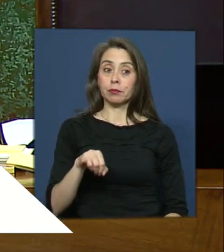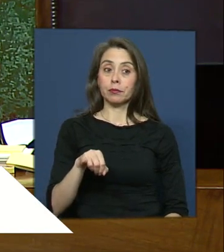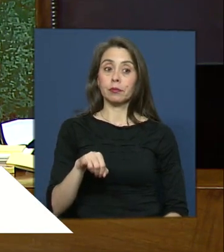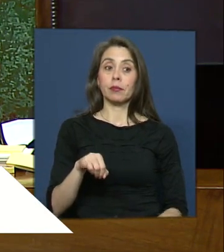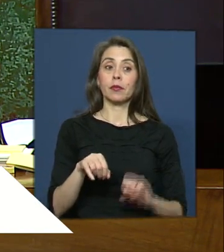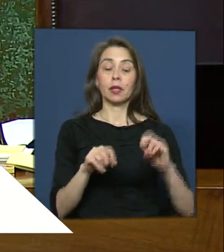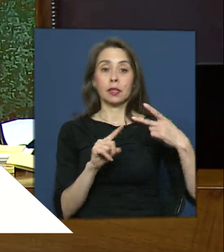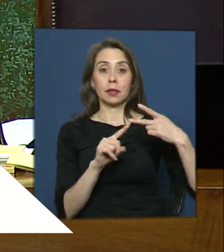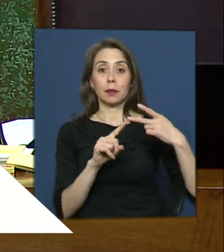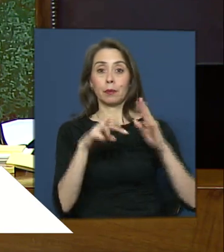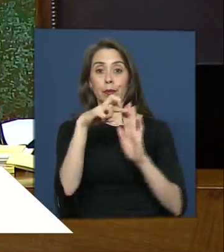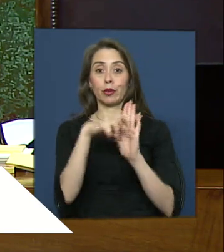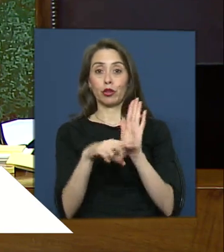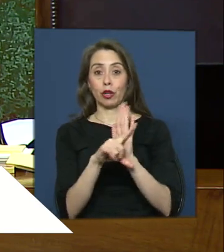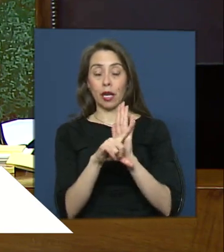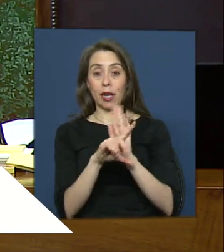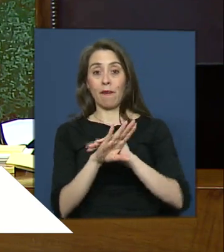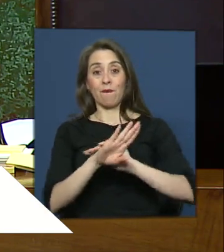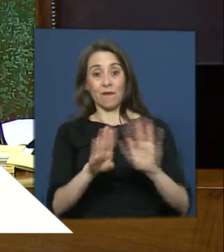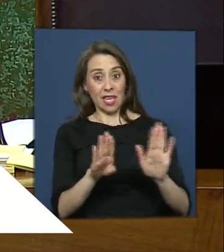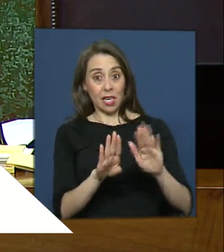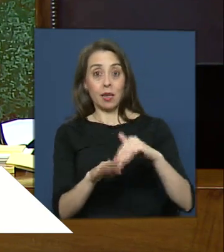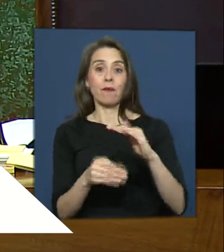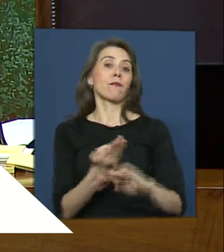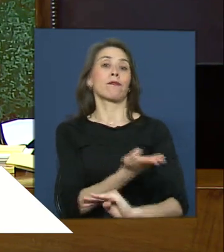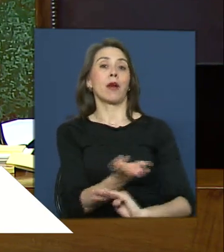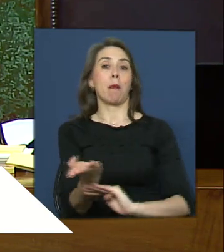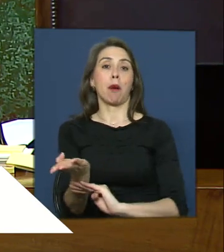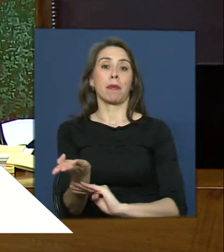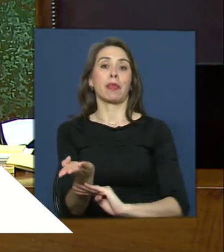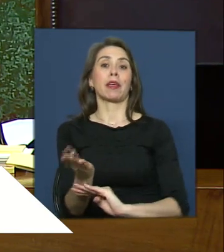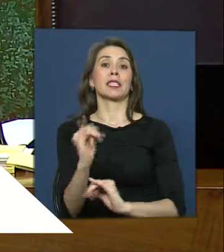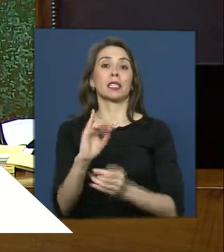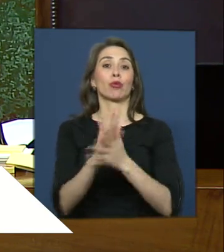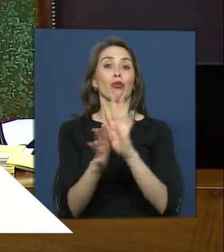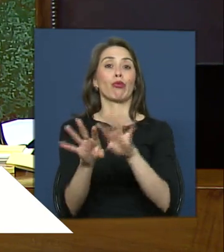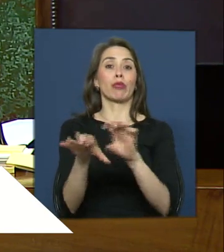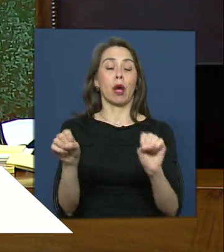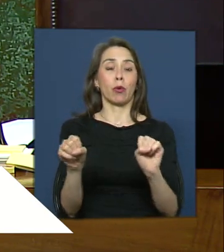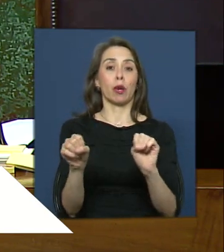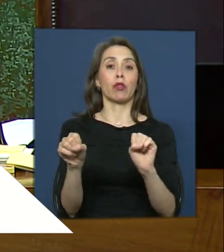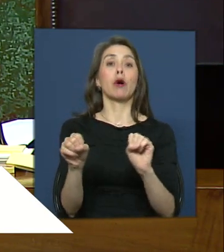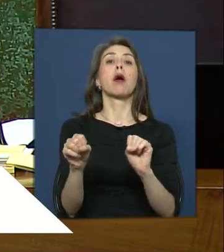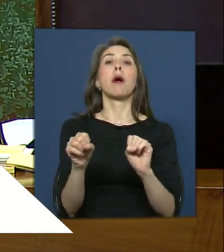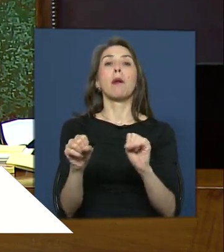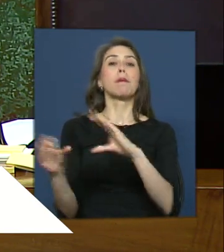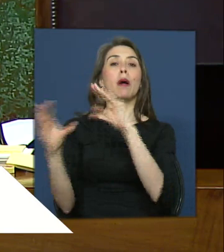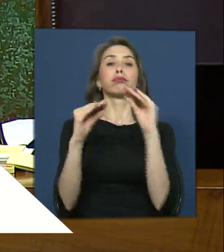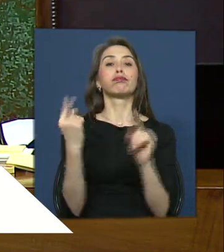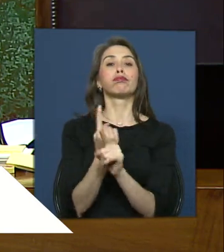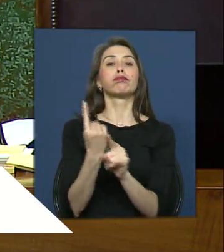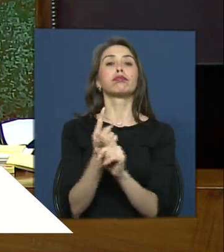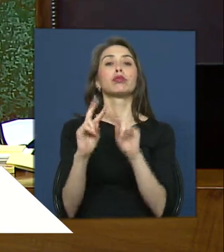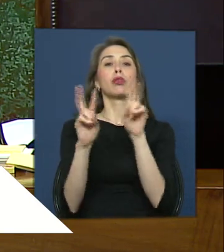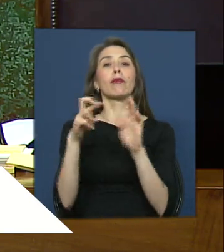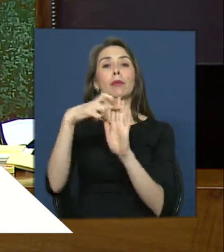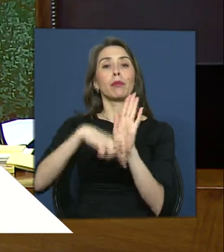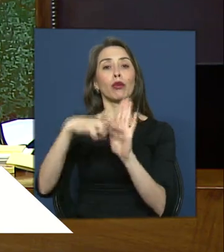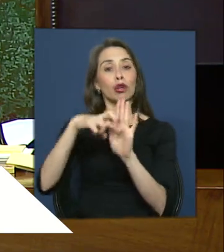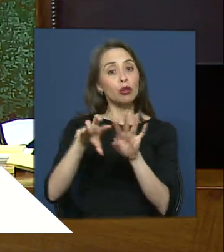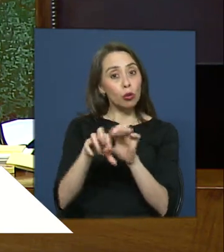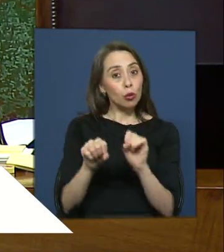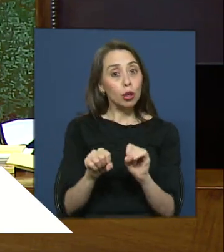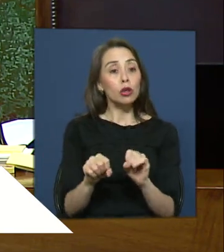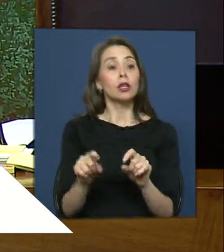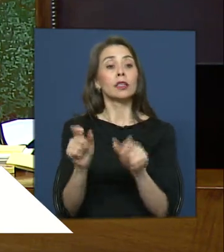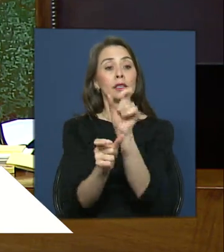otro proyecto de ley la unanimidad para entregar el caso de los proyectos de resolución. Si así lo estima